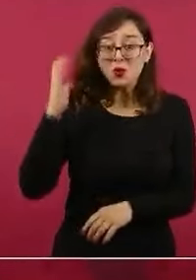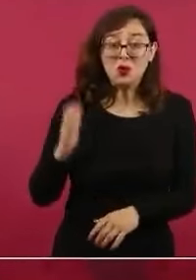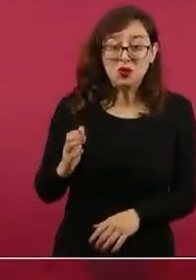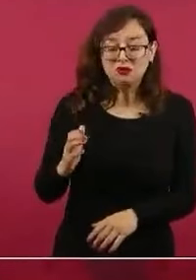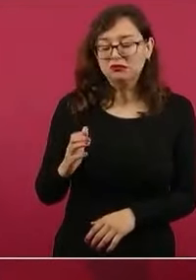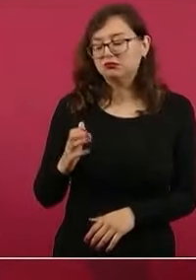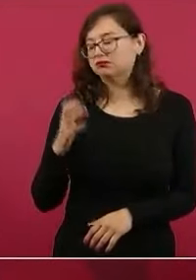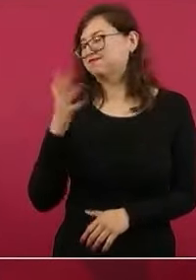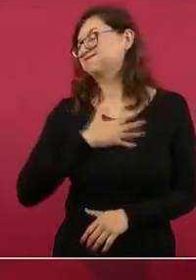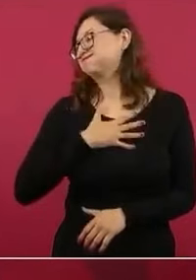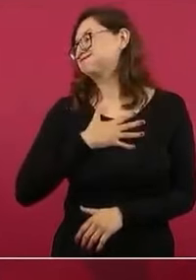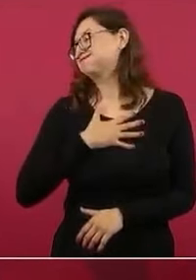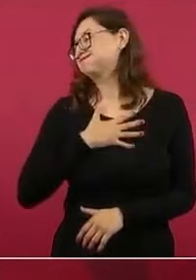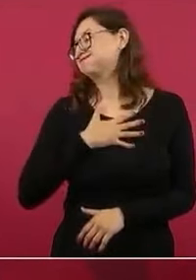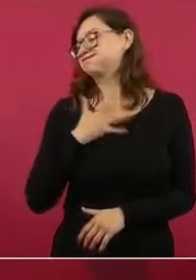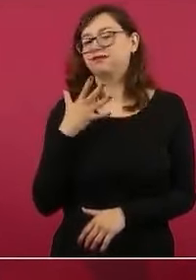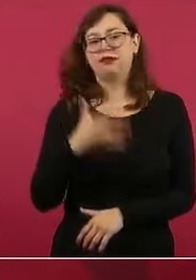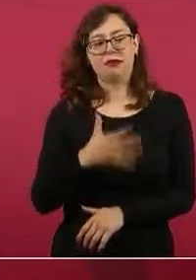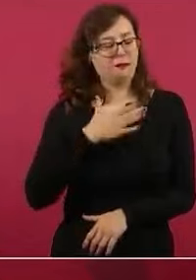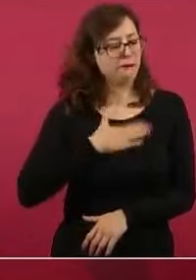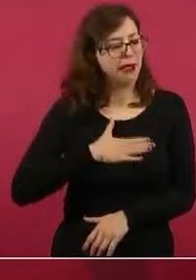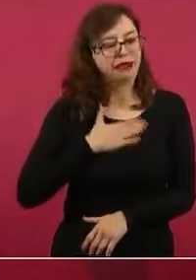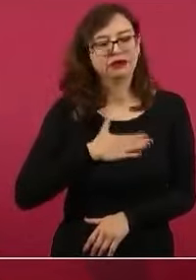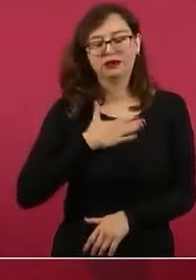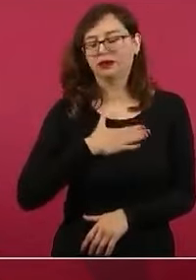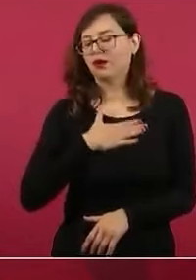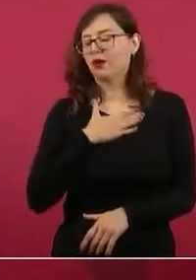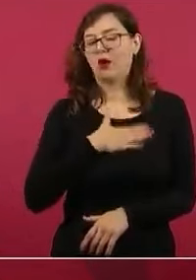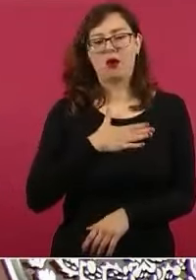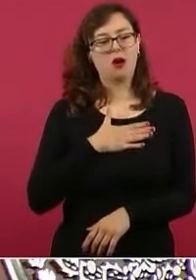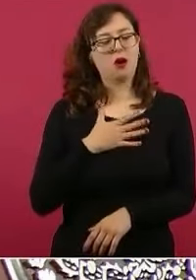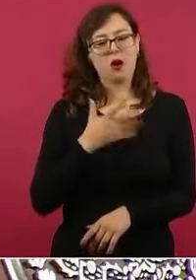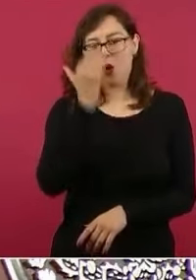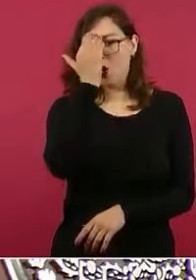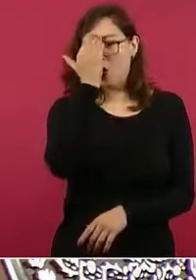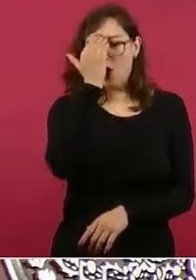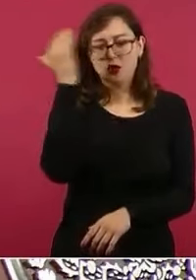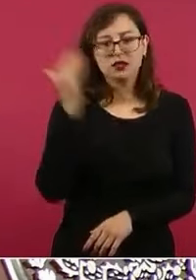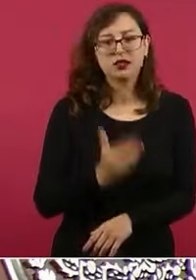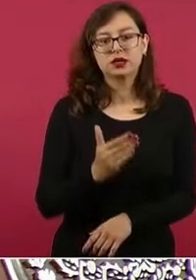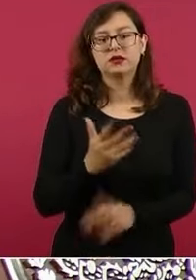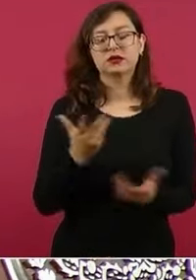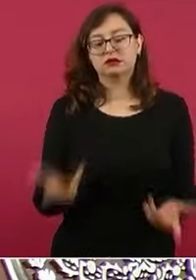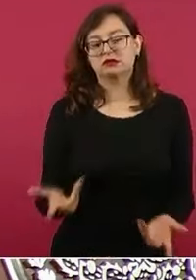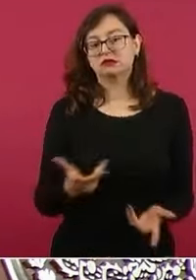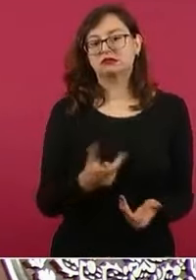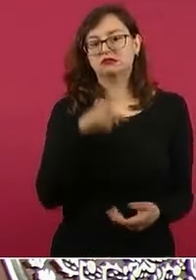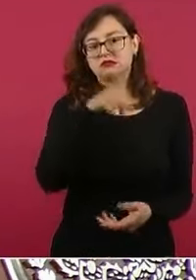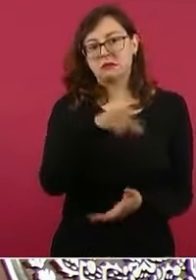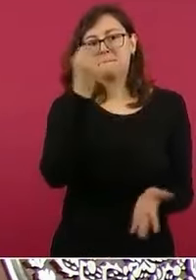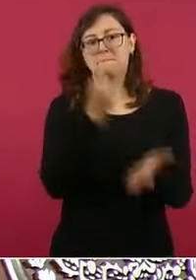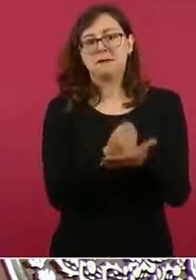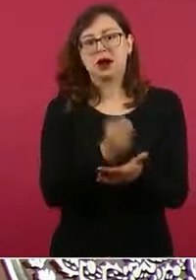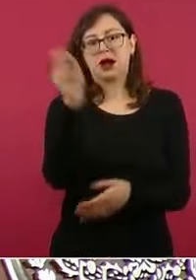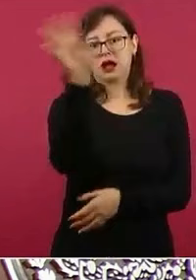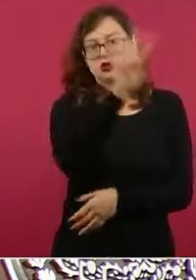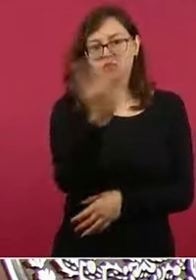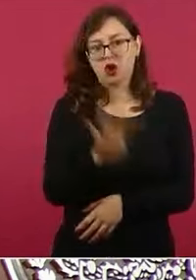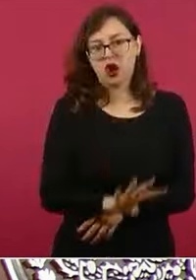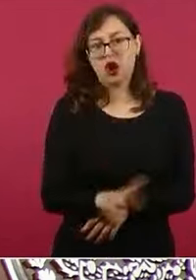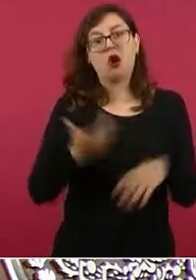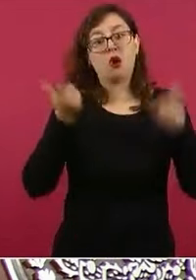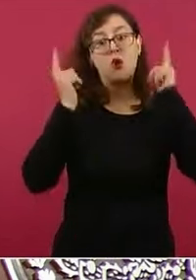asqueroso, vergonzoso en Culiacán, sobre todo para una marca como Soriana. Ojalá le pongan más atención